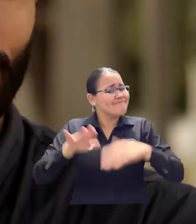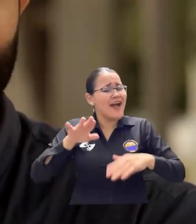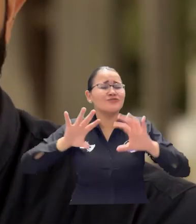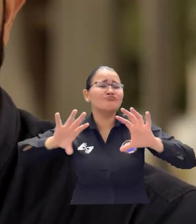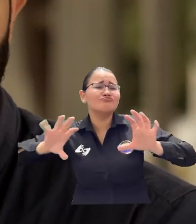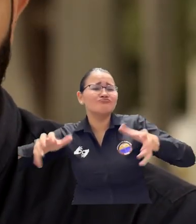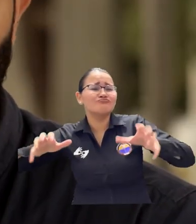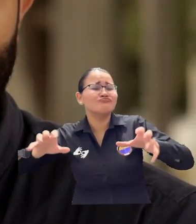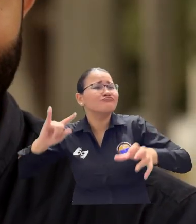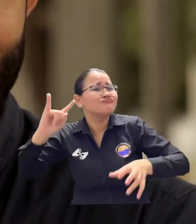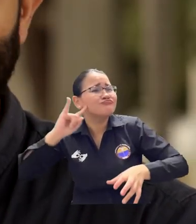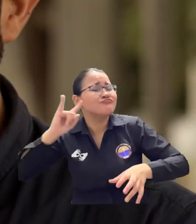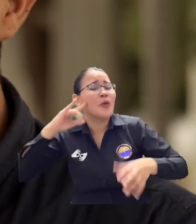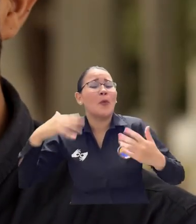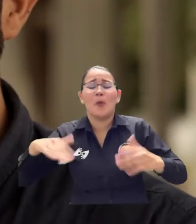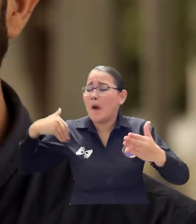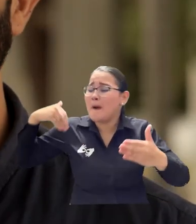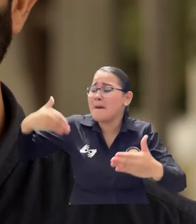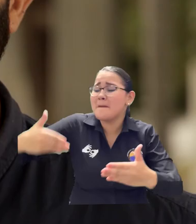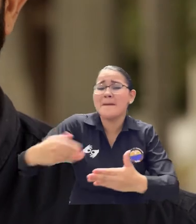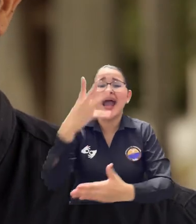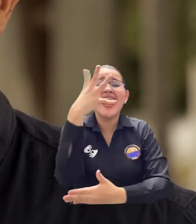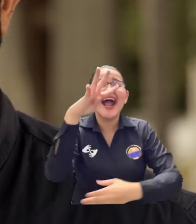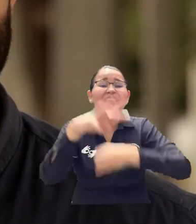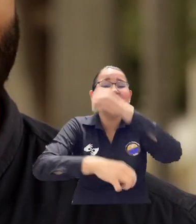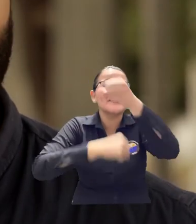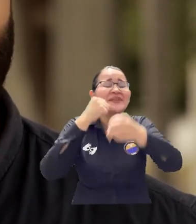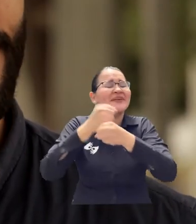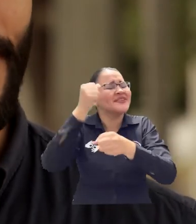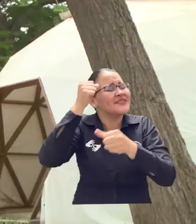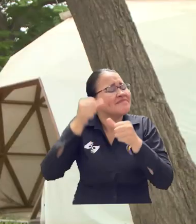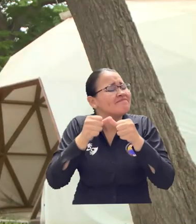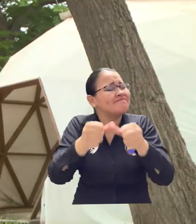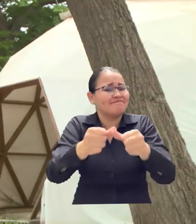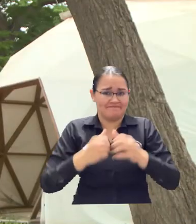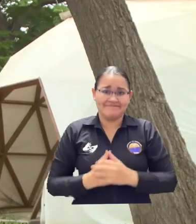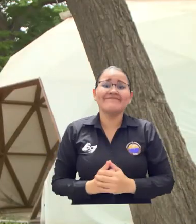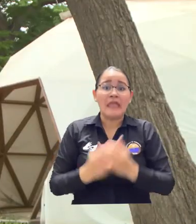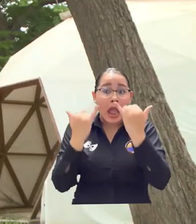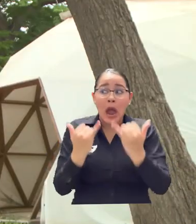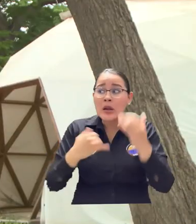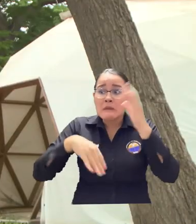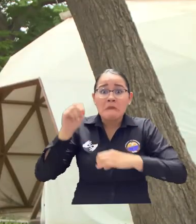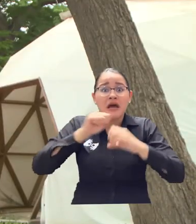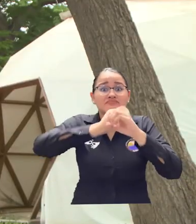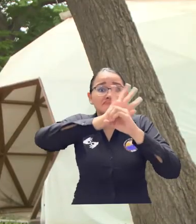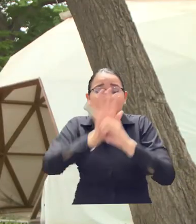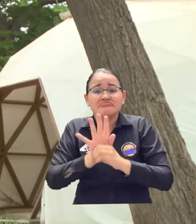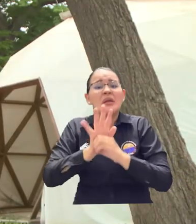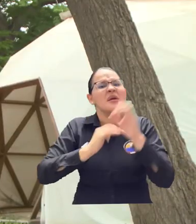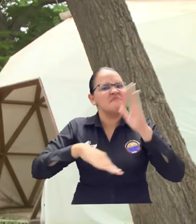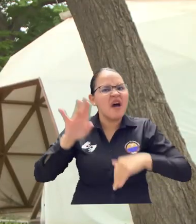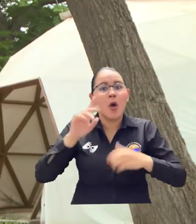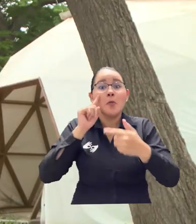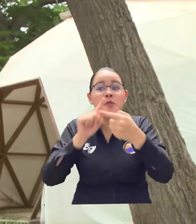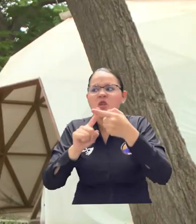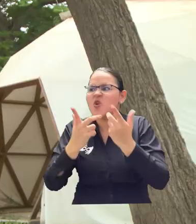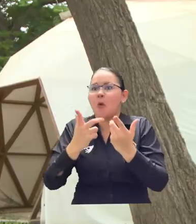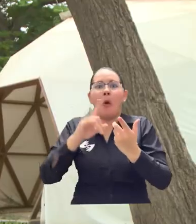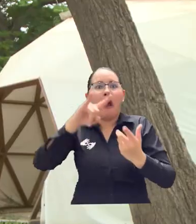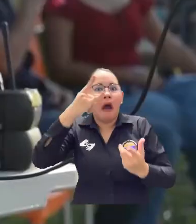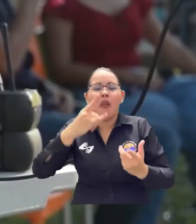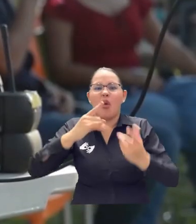estos 14 años de labores y en estos tiempos de pandemia ha servido de apoyo para transmitir las clases y actividades